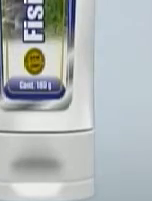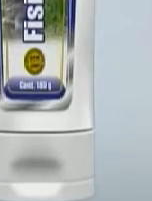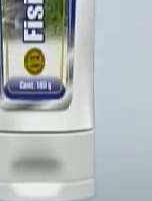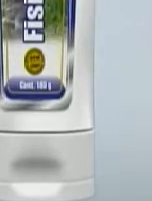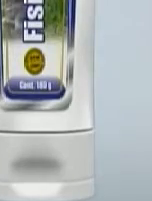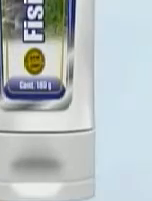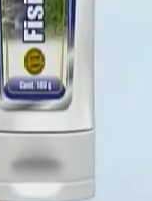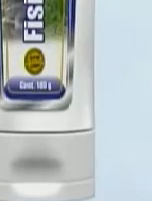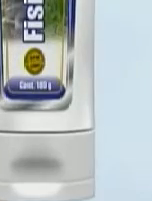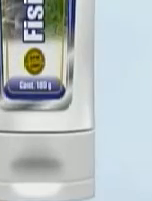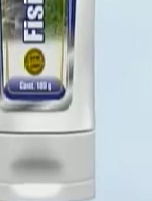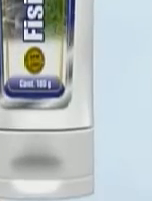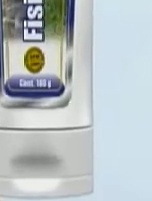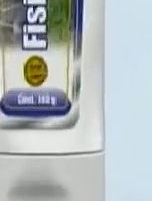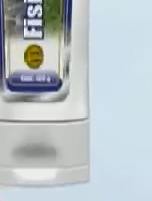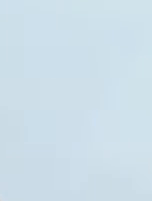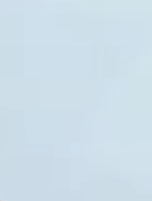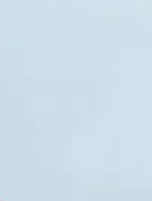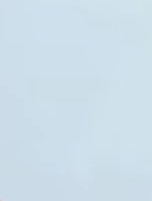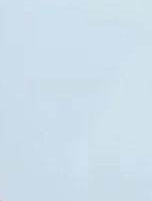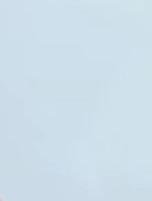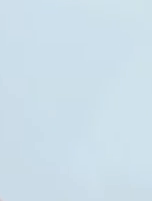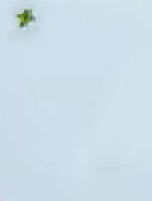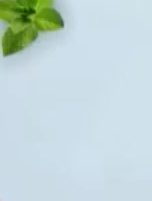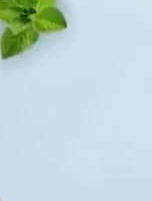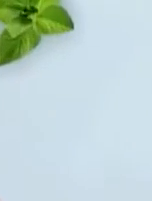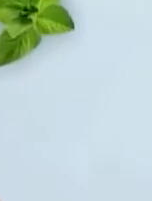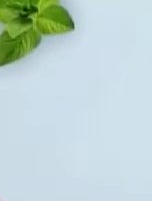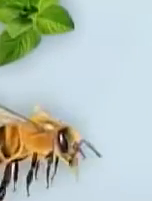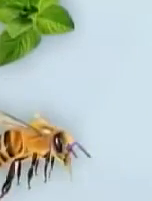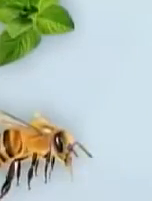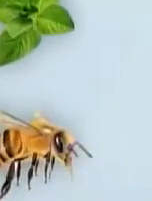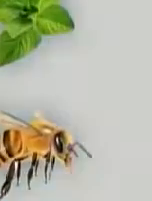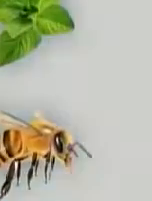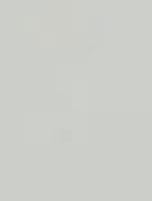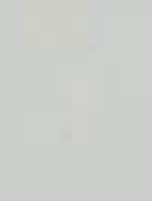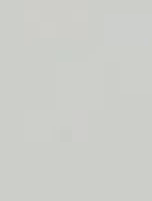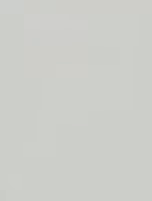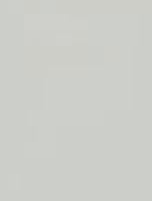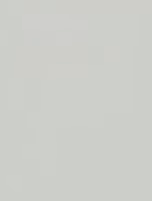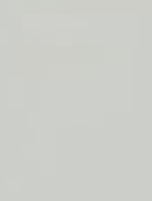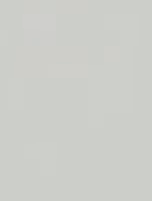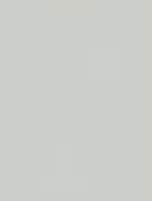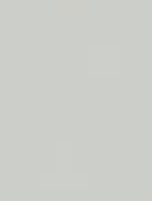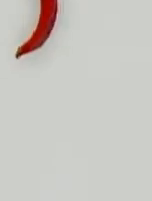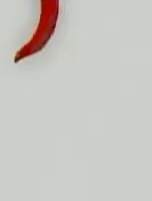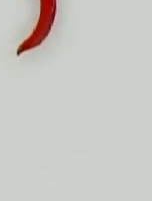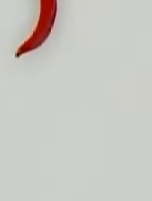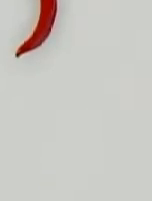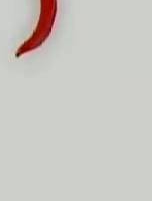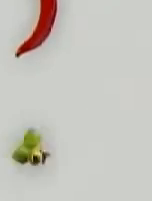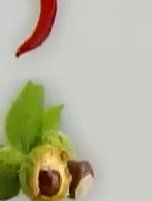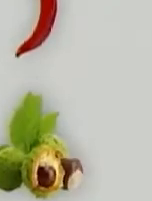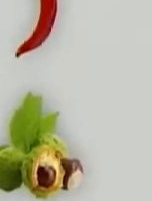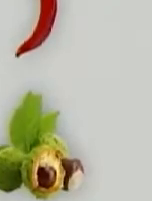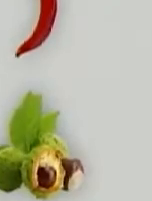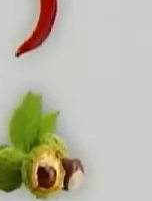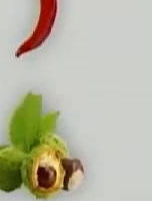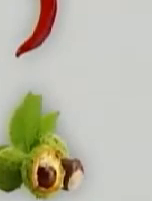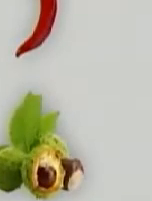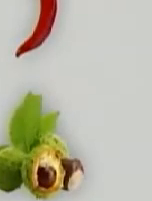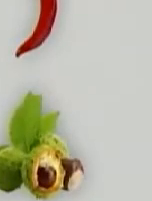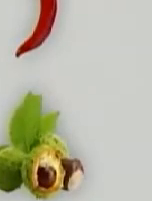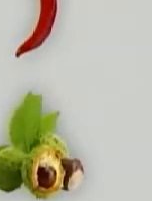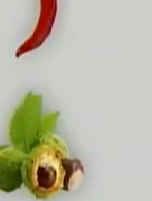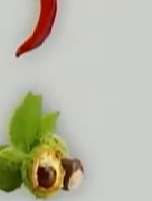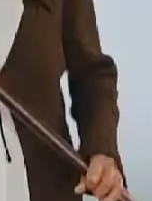caliente enriquecido con extractos naturales de piña, mentol, apitoxina, arpagofito, capsicum y